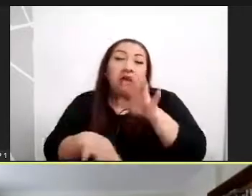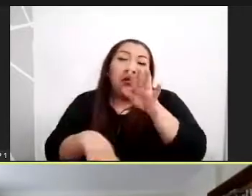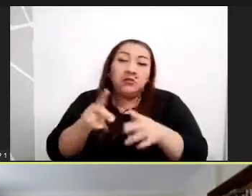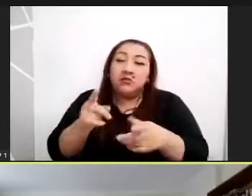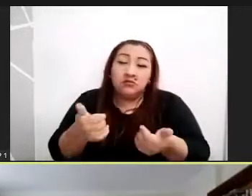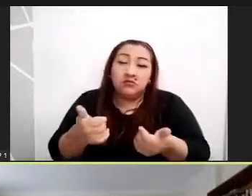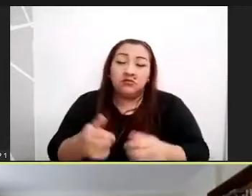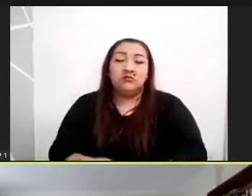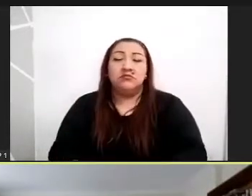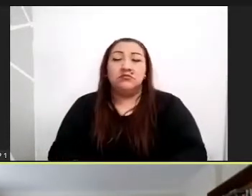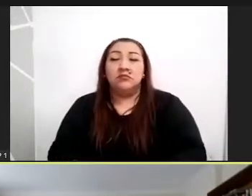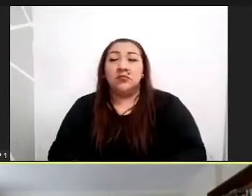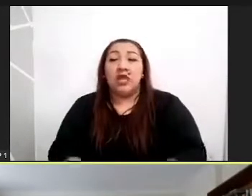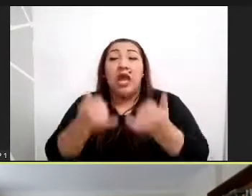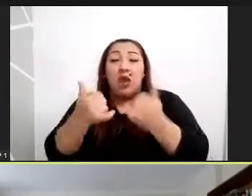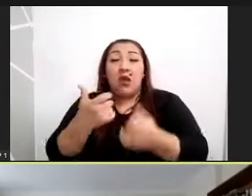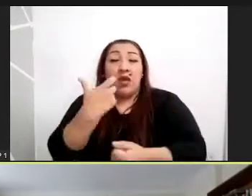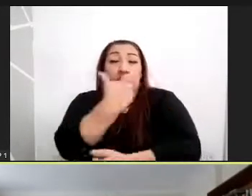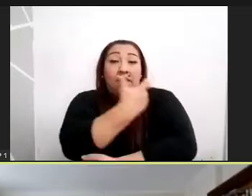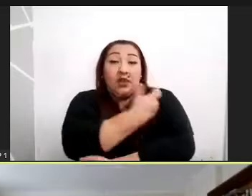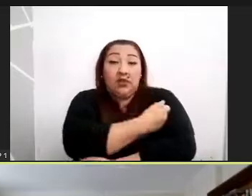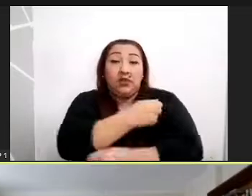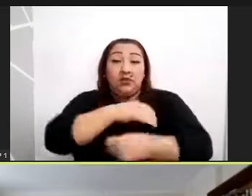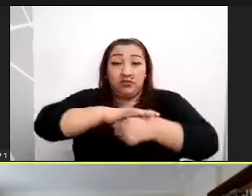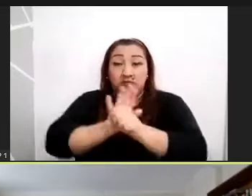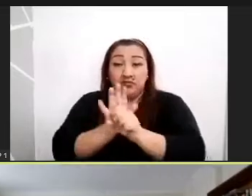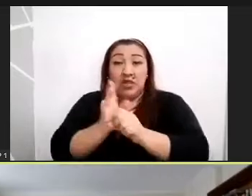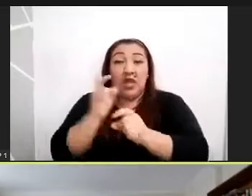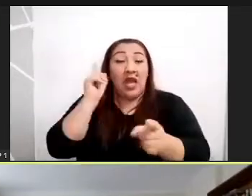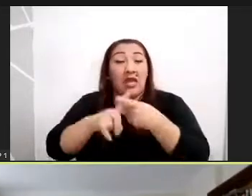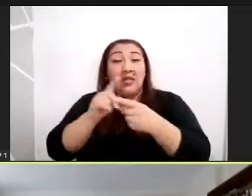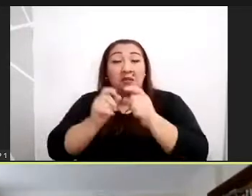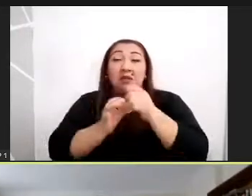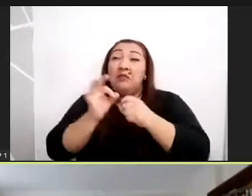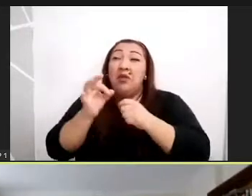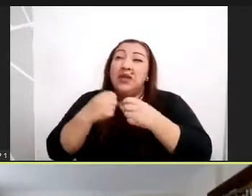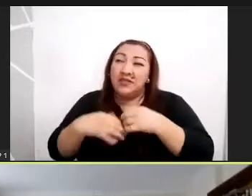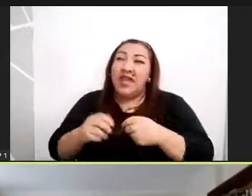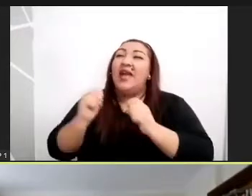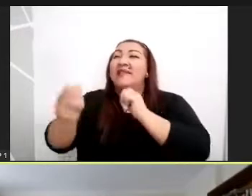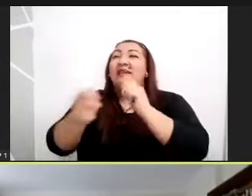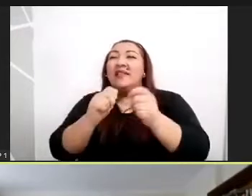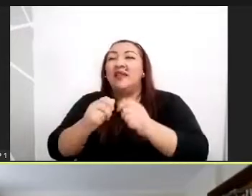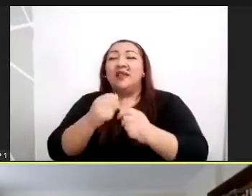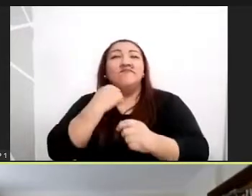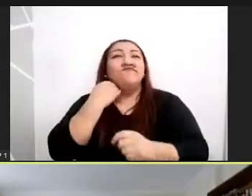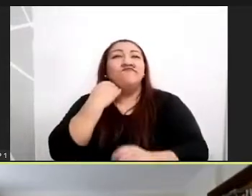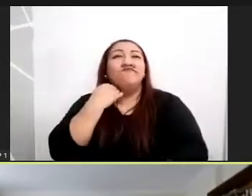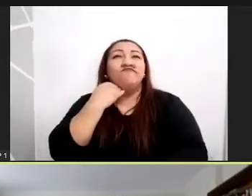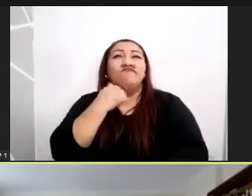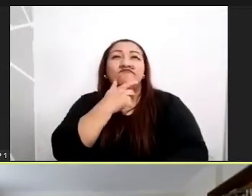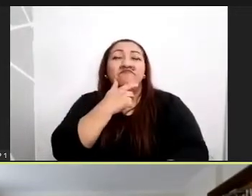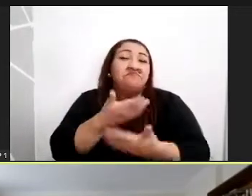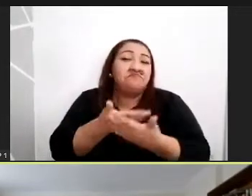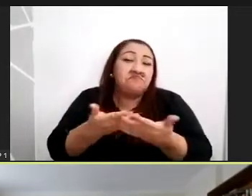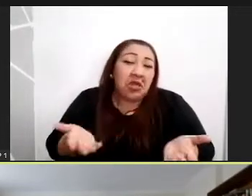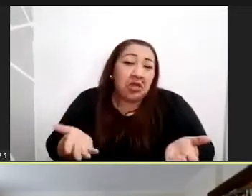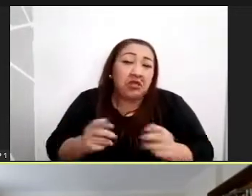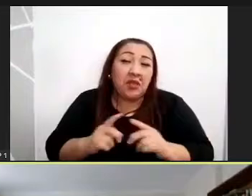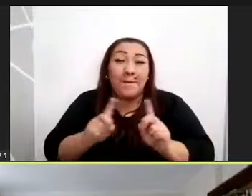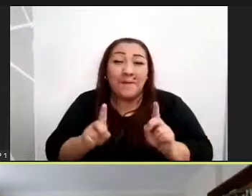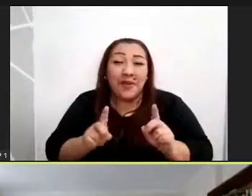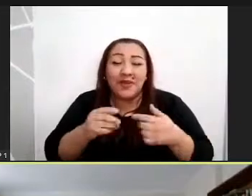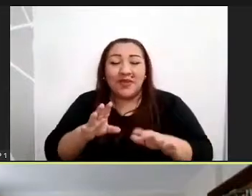La vacunación contra el COVID-19 aún no llega a ellos, aunque las noticias últimas son alentadoras. Pero aún